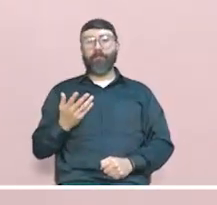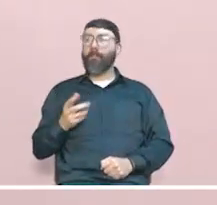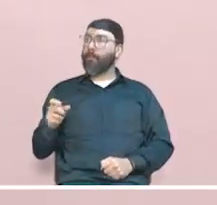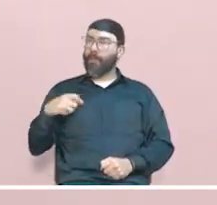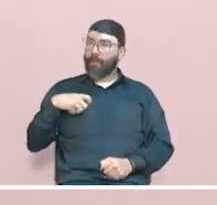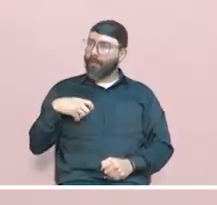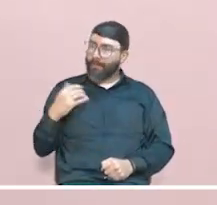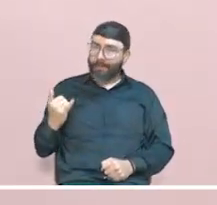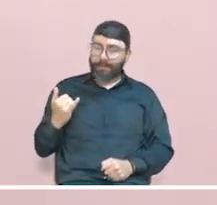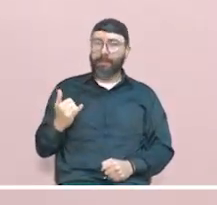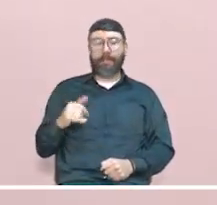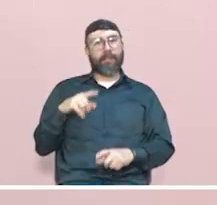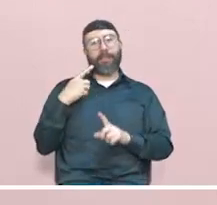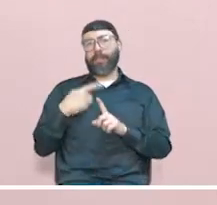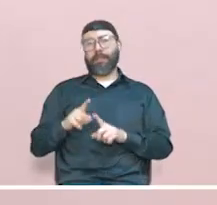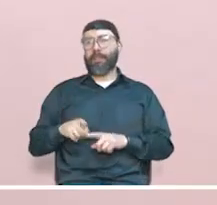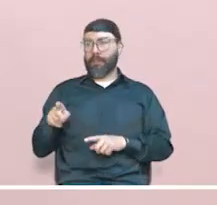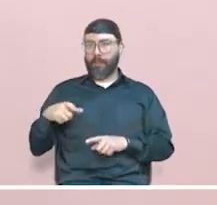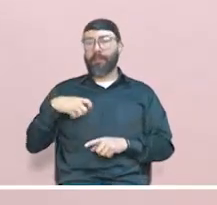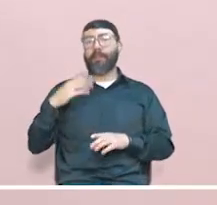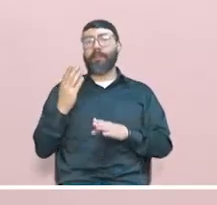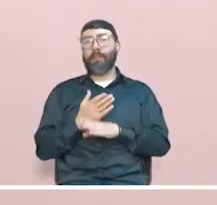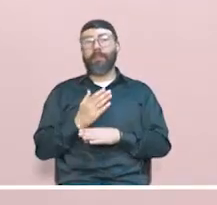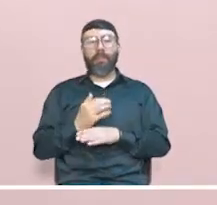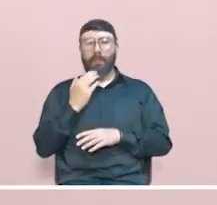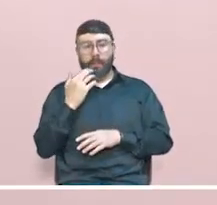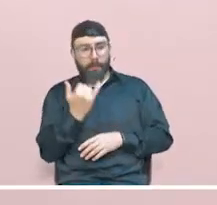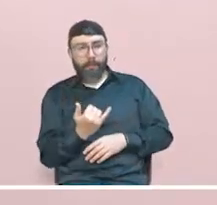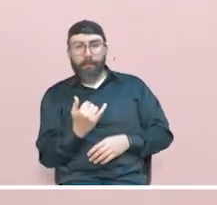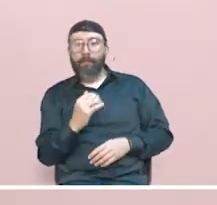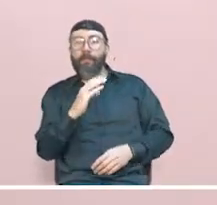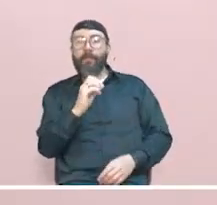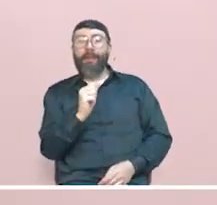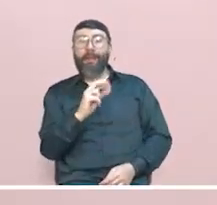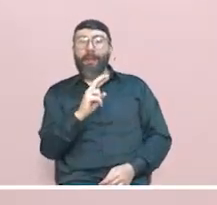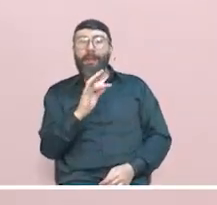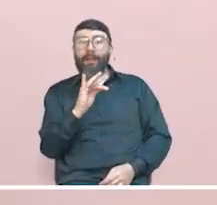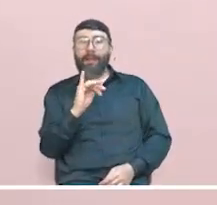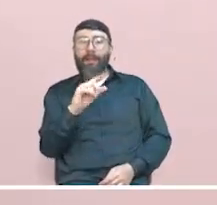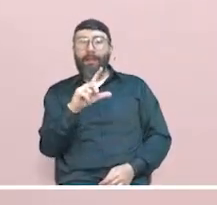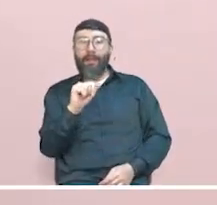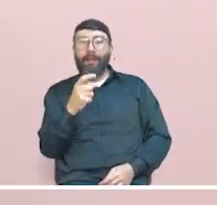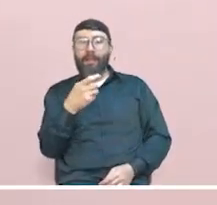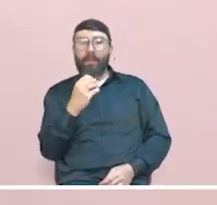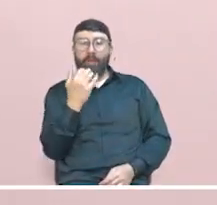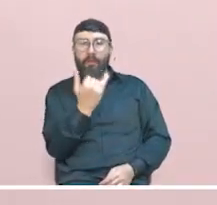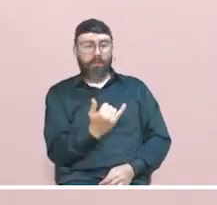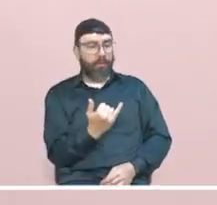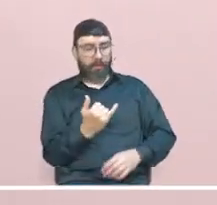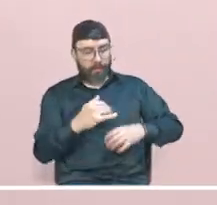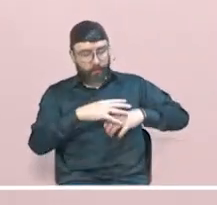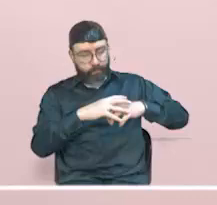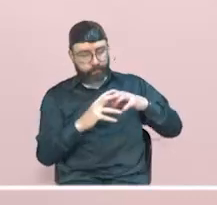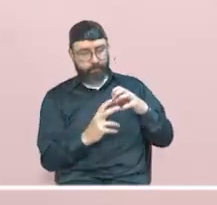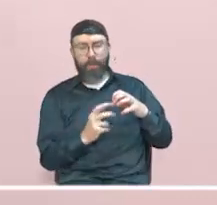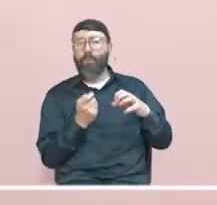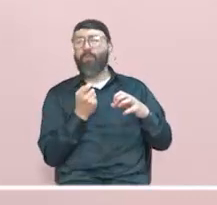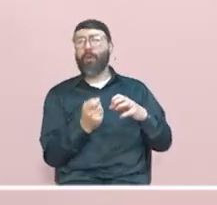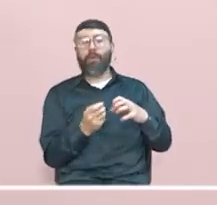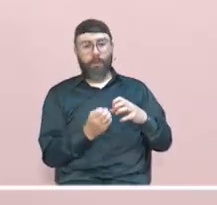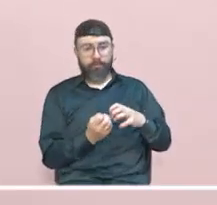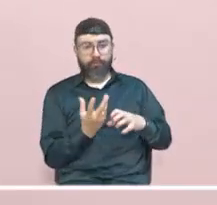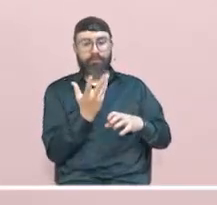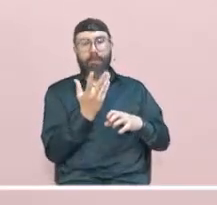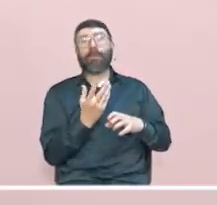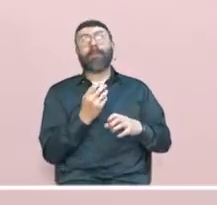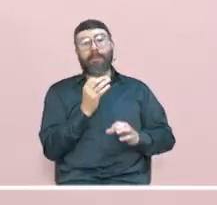gran cantidad de problemas. El cartílago, acordémonos que es un tejido que poco se reproduce, entonces hay que cuidarlo.